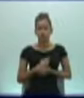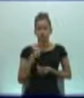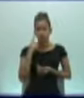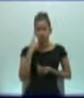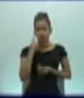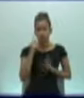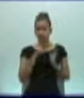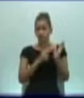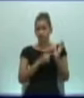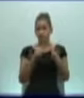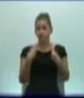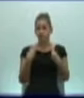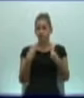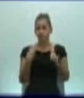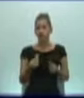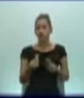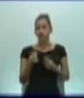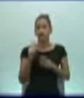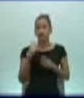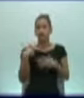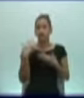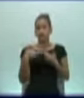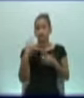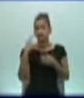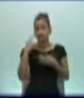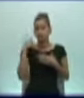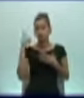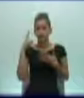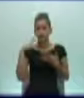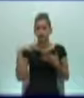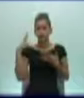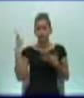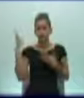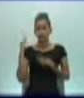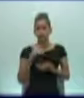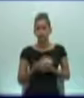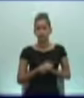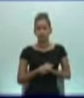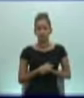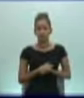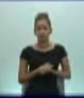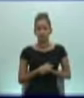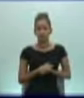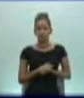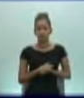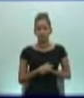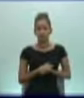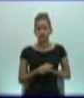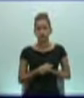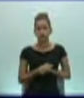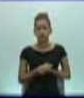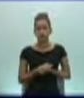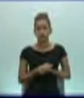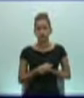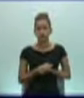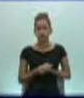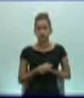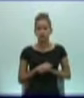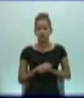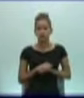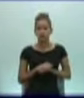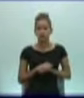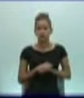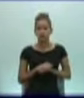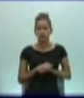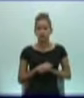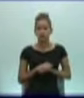y ha aumentado un 0,9 libras, ¿qué por ciento de libras aumentó